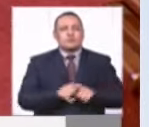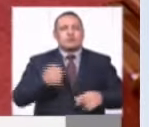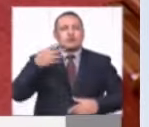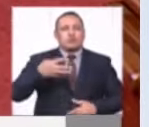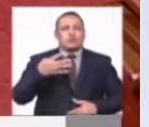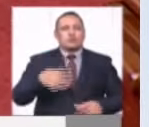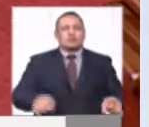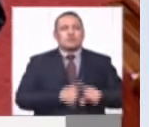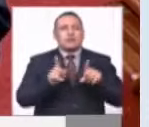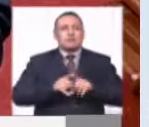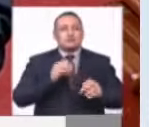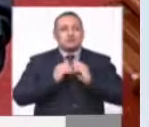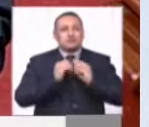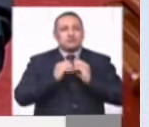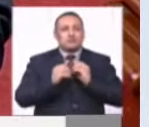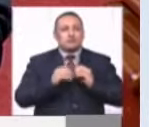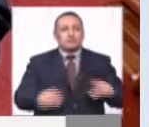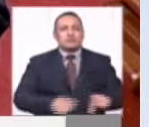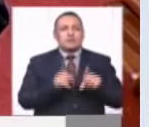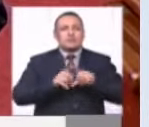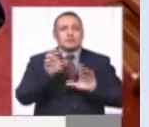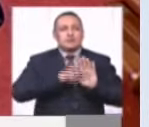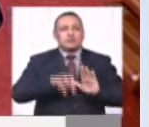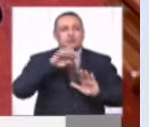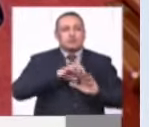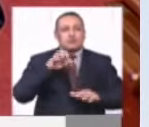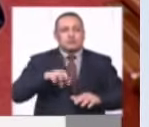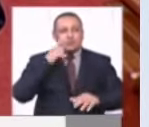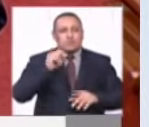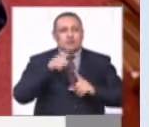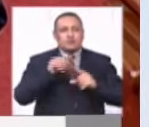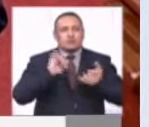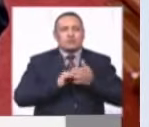4. La implementación del proyecto piloto